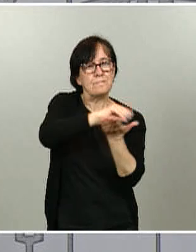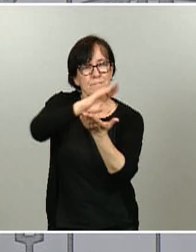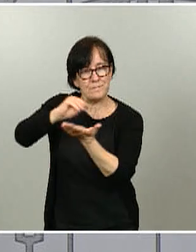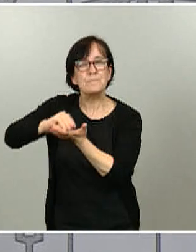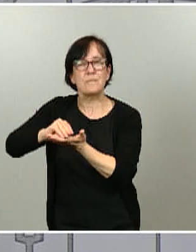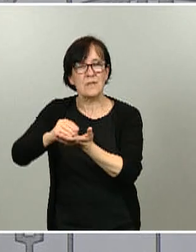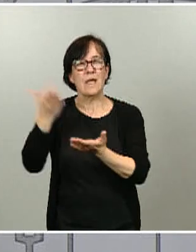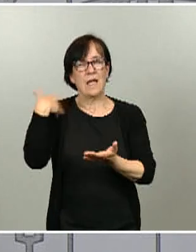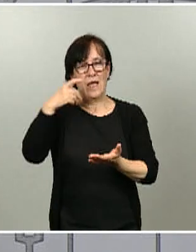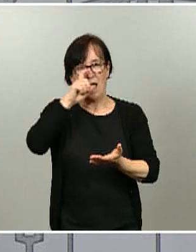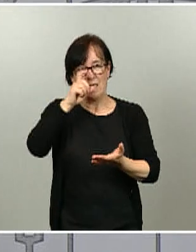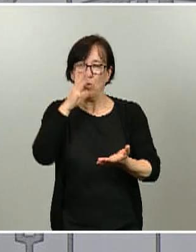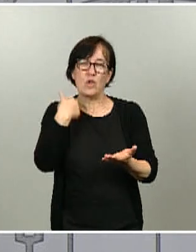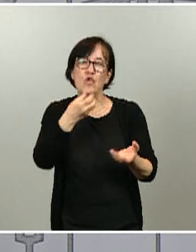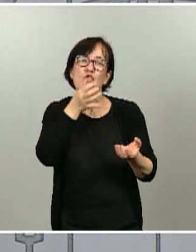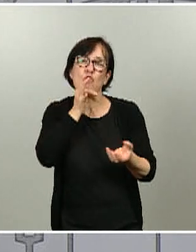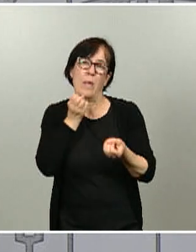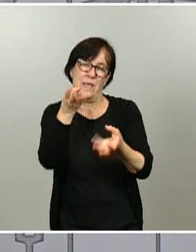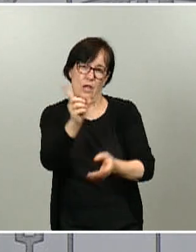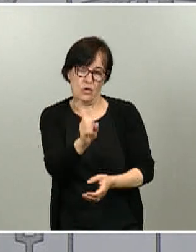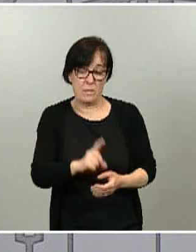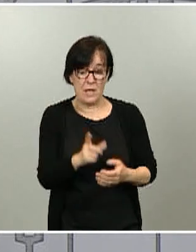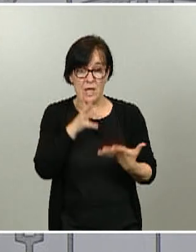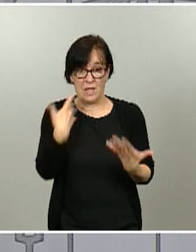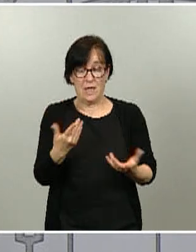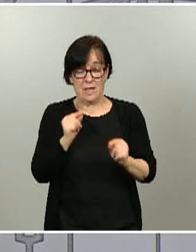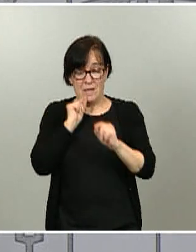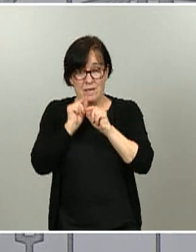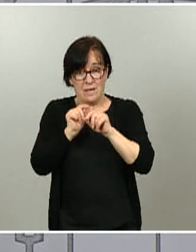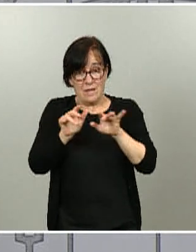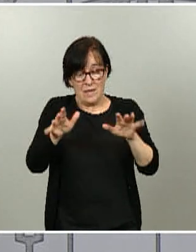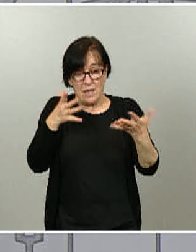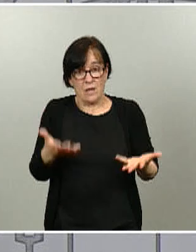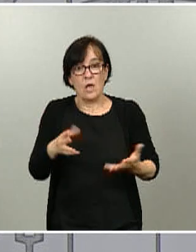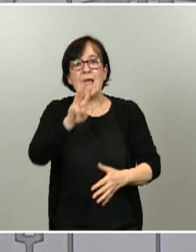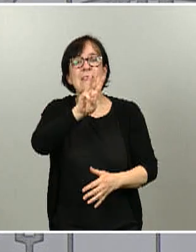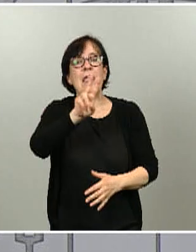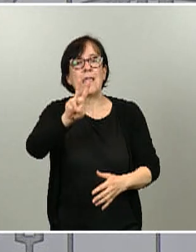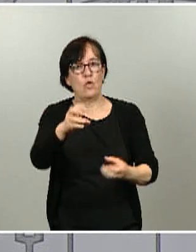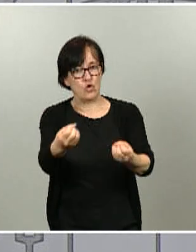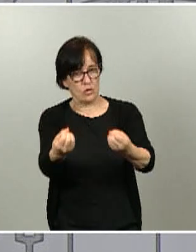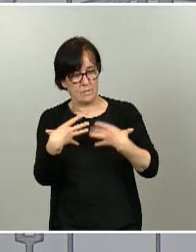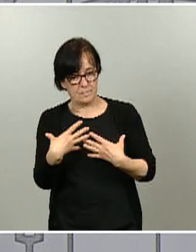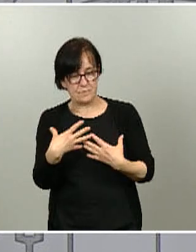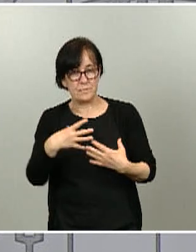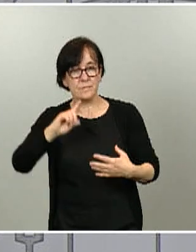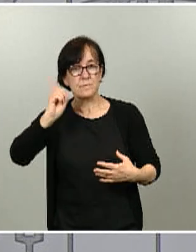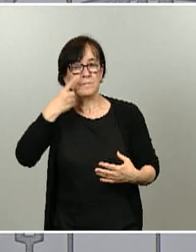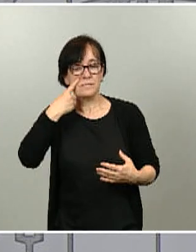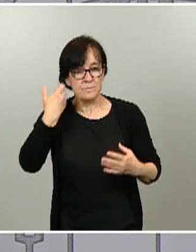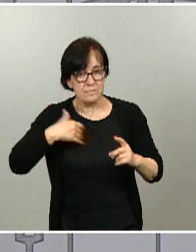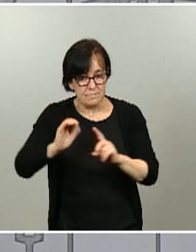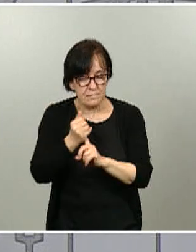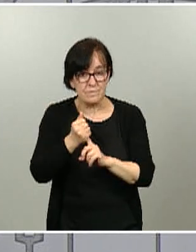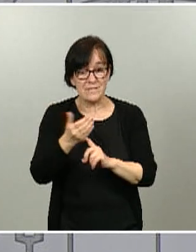previamente. Pero la transmisión actual en los últimos 7 días es de 32. Con diagnóstico a fecha de ayer,